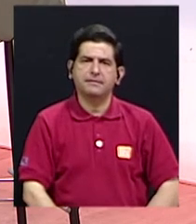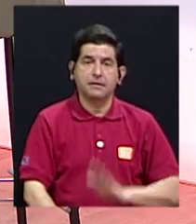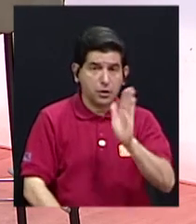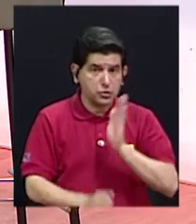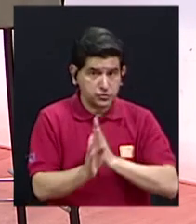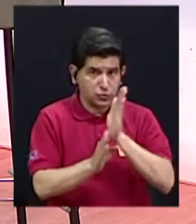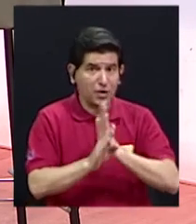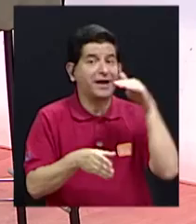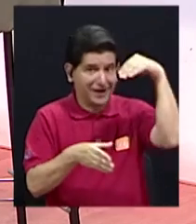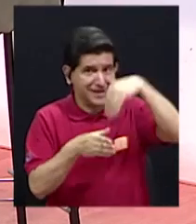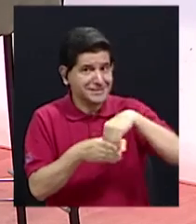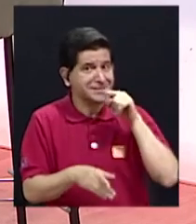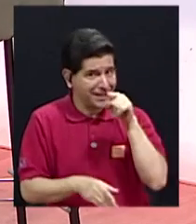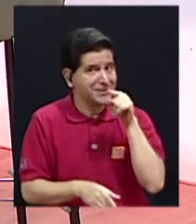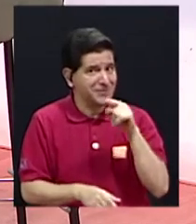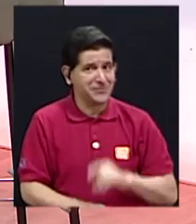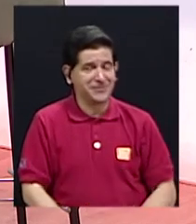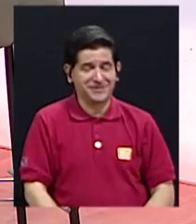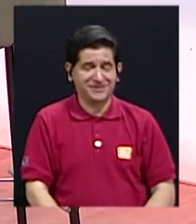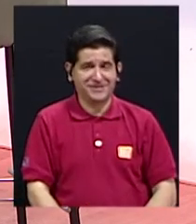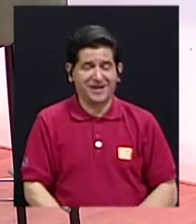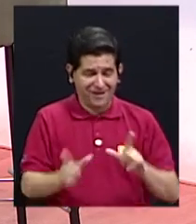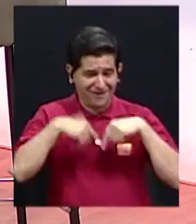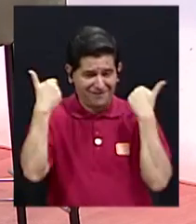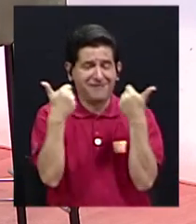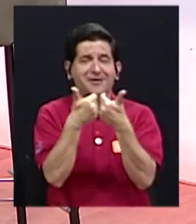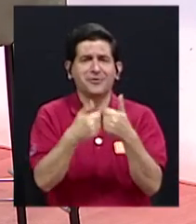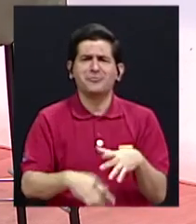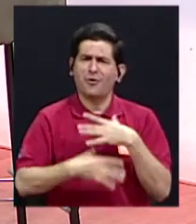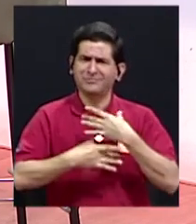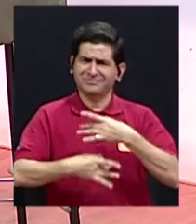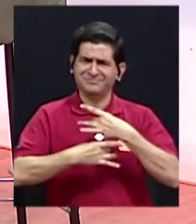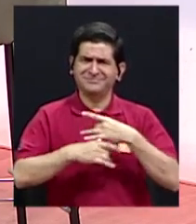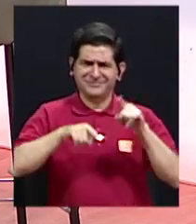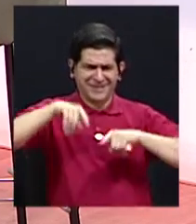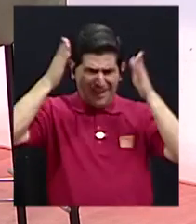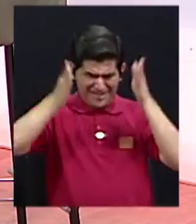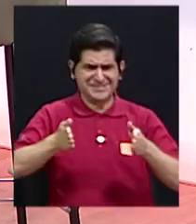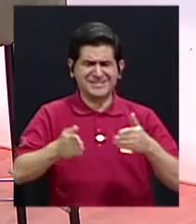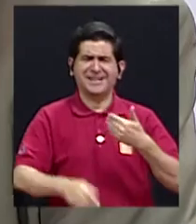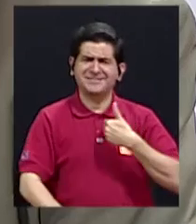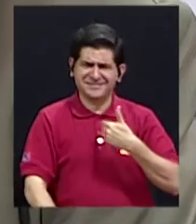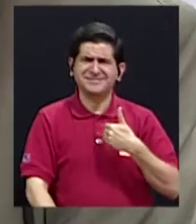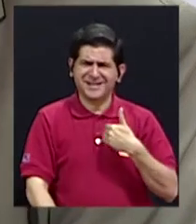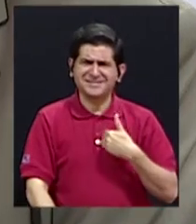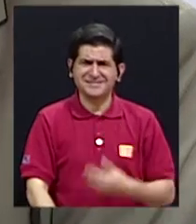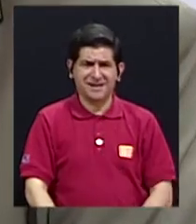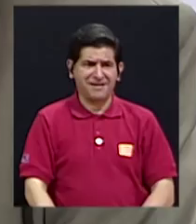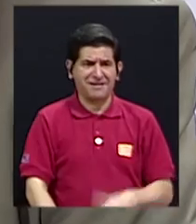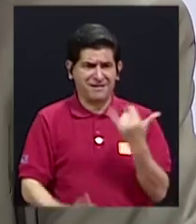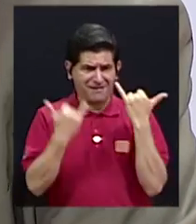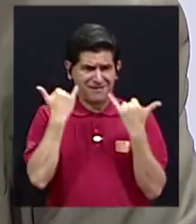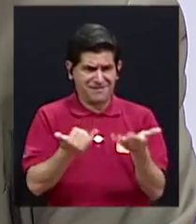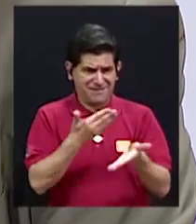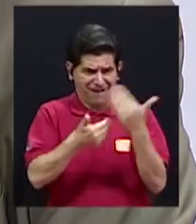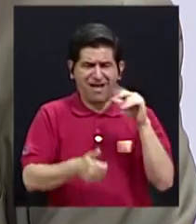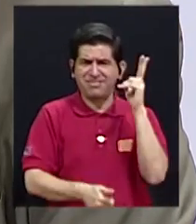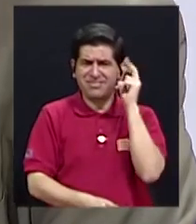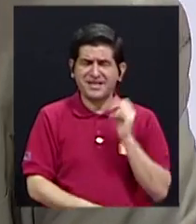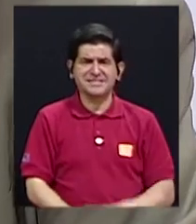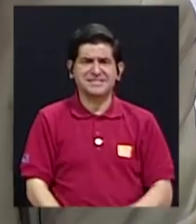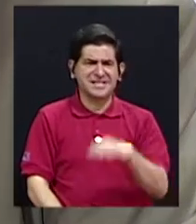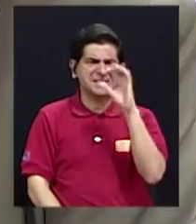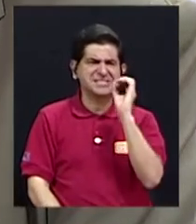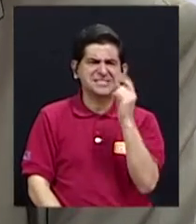su carrera está dentro de ese centro dentro de este grupo y llama la atención que los estadísticos tienen habíamos escuchado eso anteriormente es cero